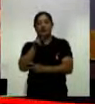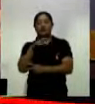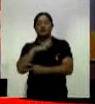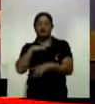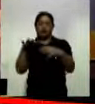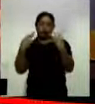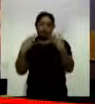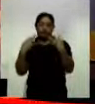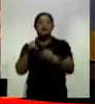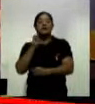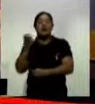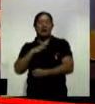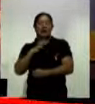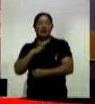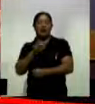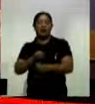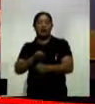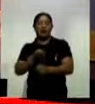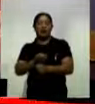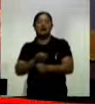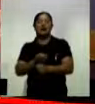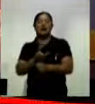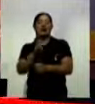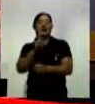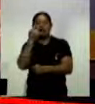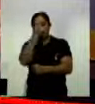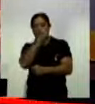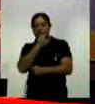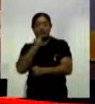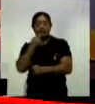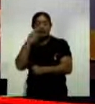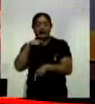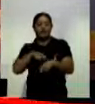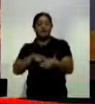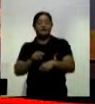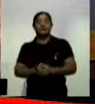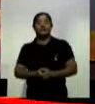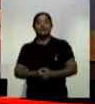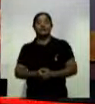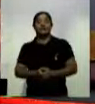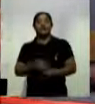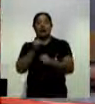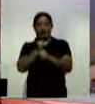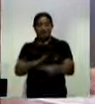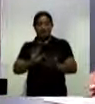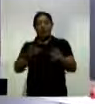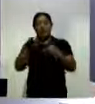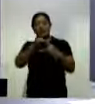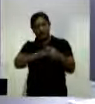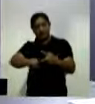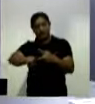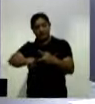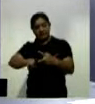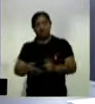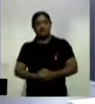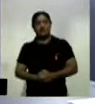y en streaming, ella también estará en estos próximos 30 minutos. Auditorio, pues bien, ¿qué les parece si arrancamos con la información en esta tarde de lunes? Y